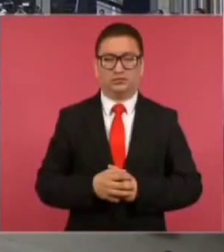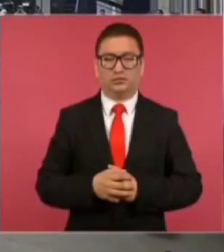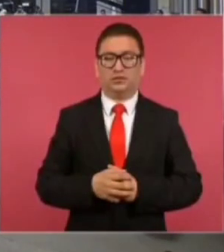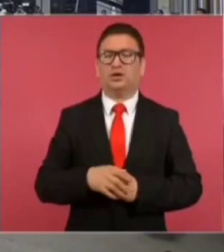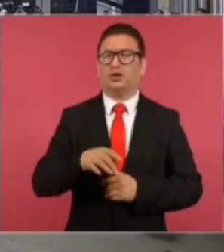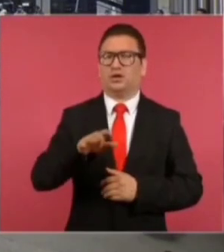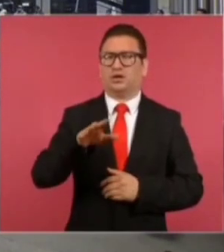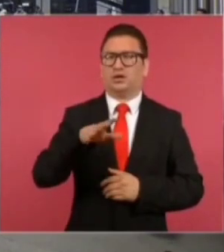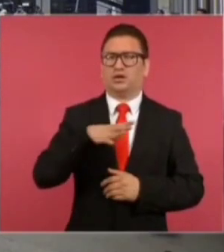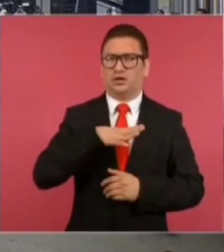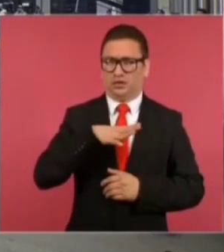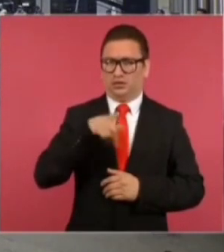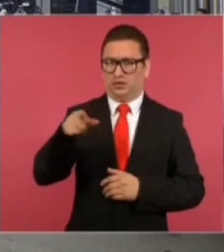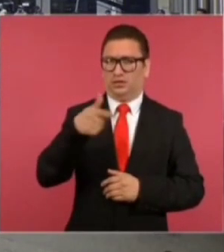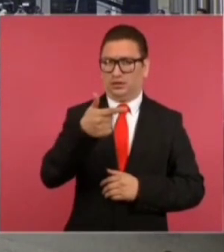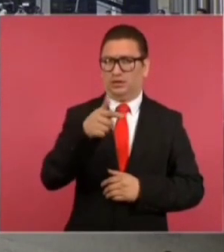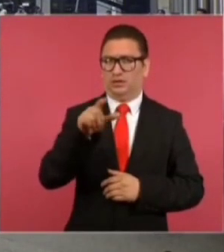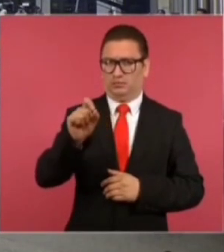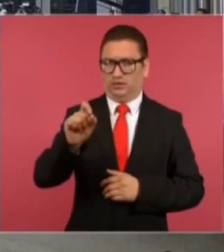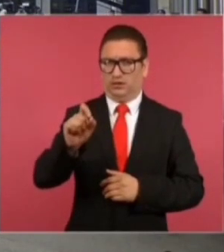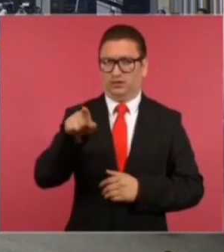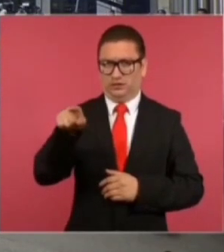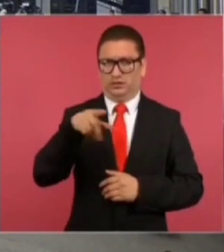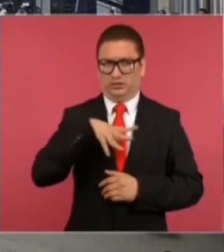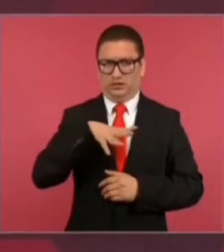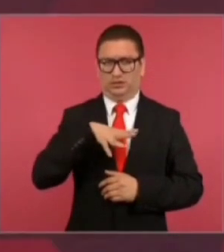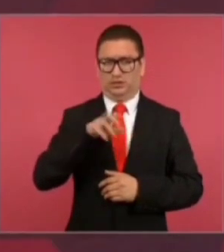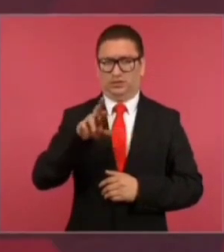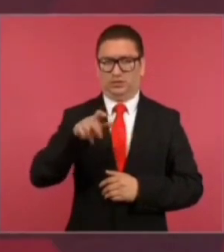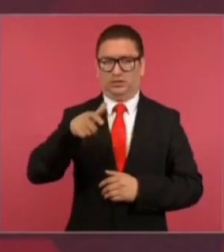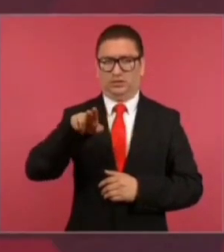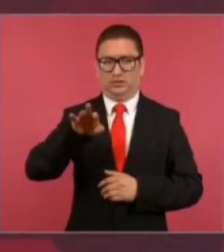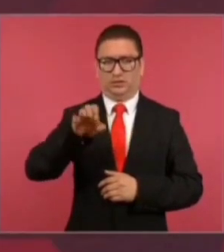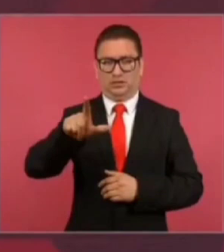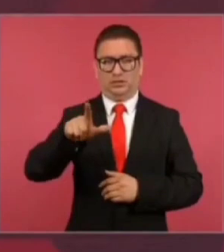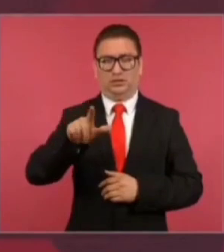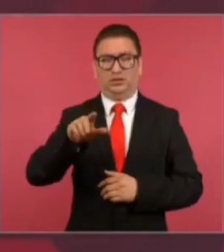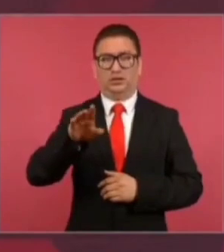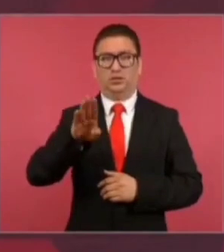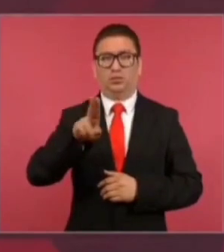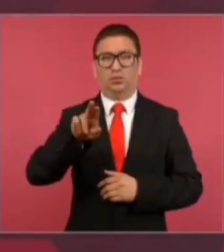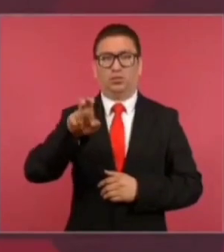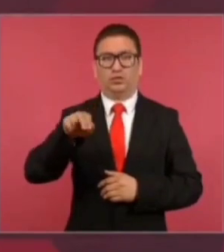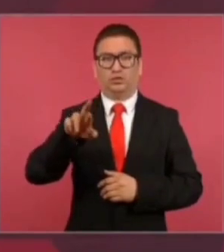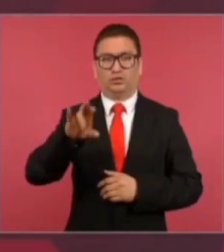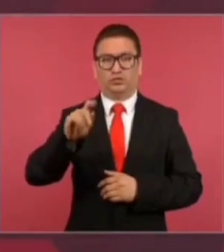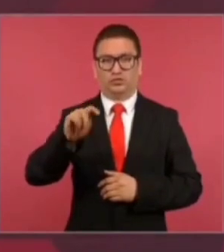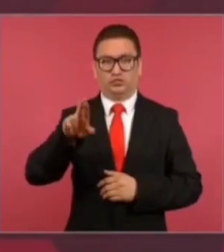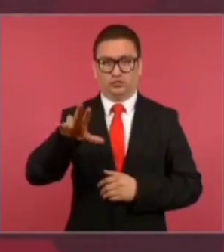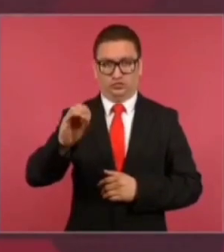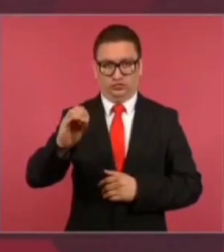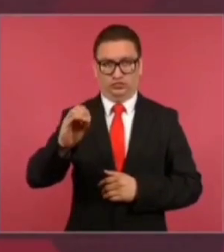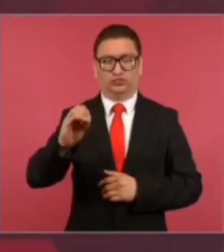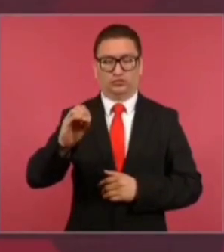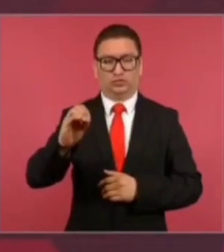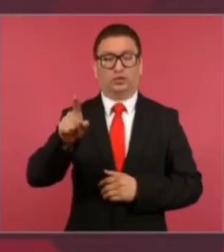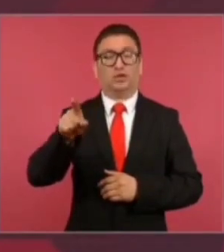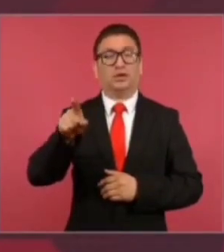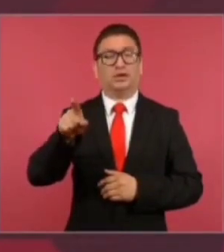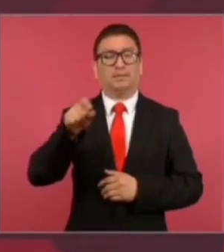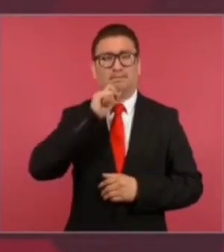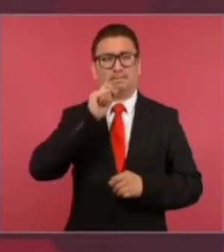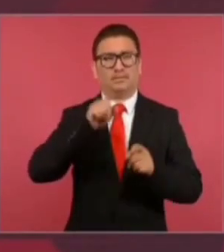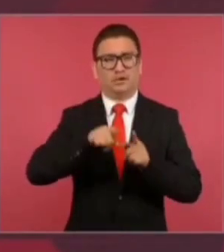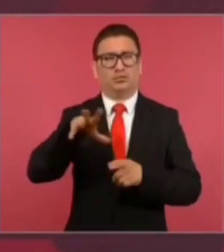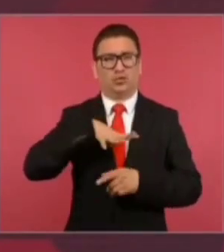está en el G20 Raquel Buenrostro, y hay también